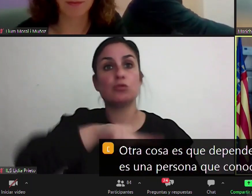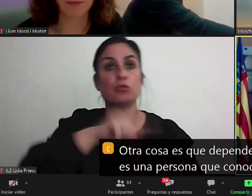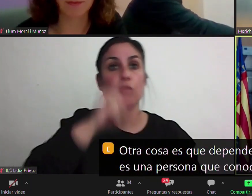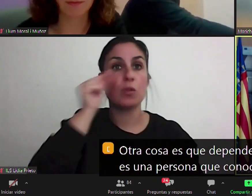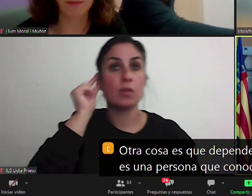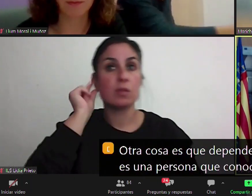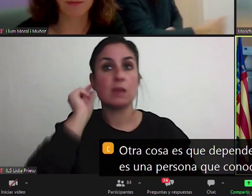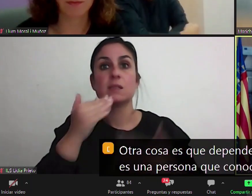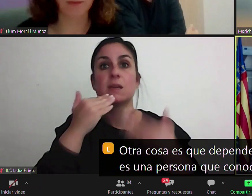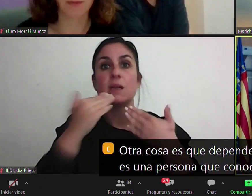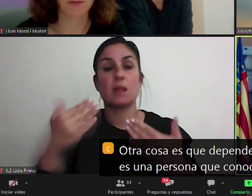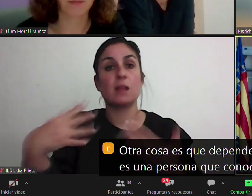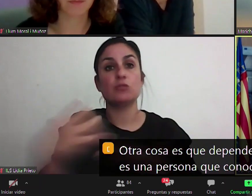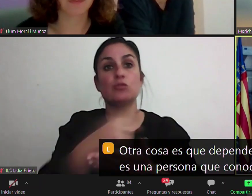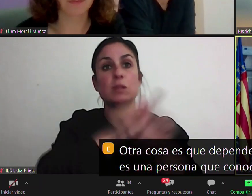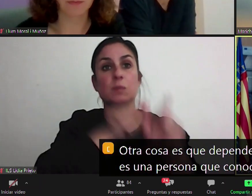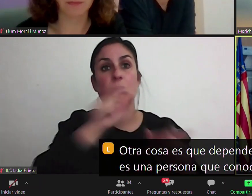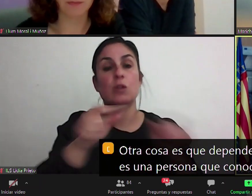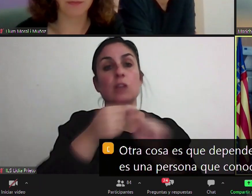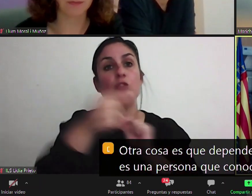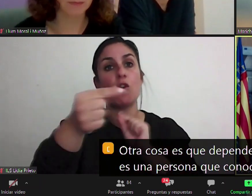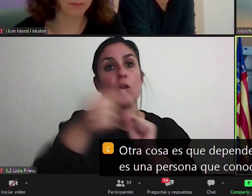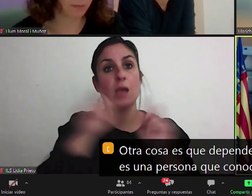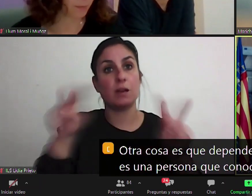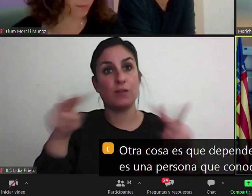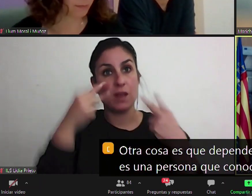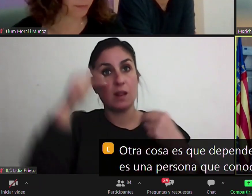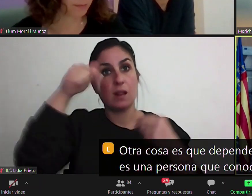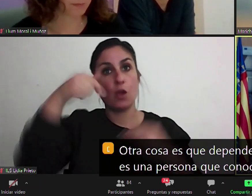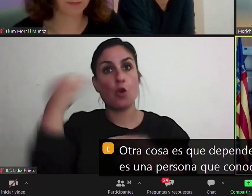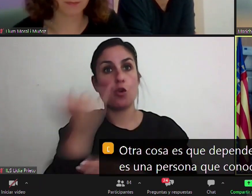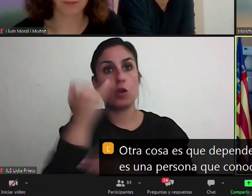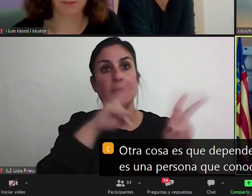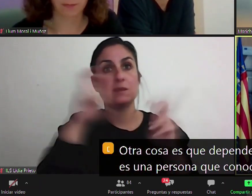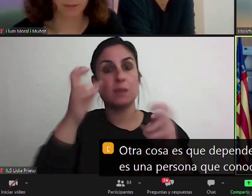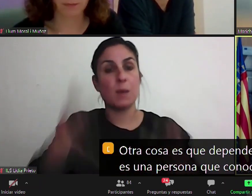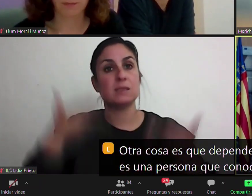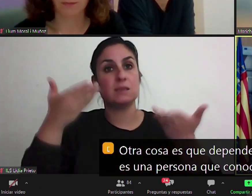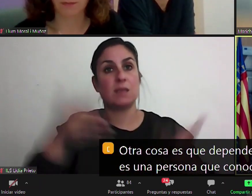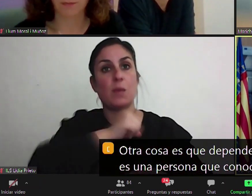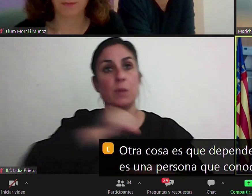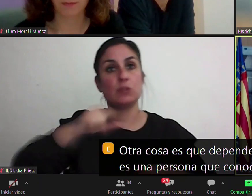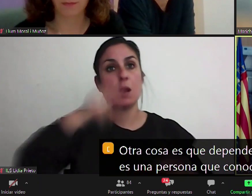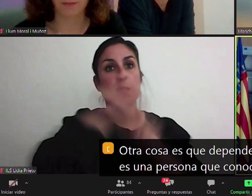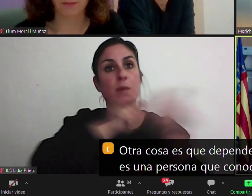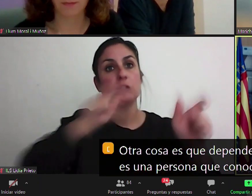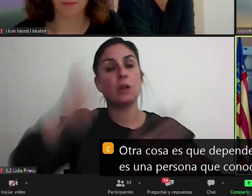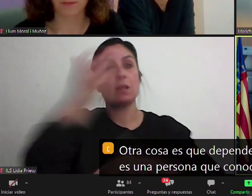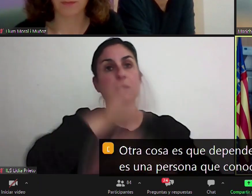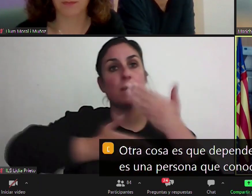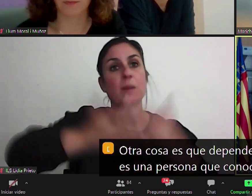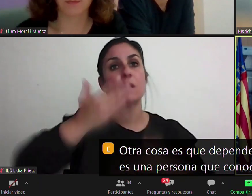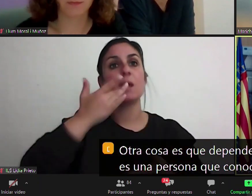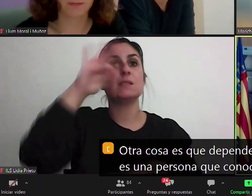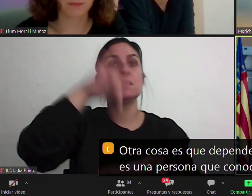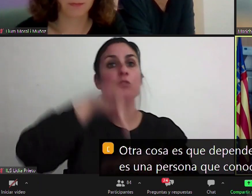estado siguiendo online estas jornadas sobre asistencia personal a personas con discapacidad en situaciones de emergencia